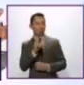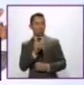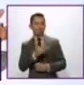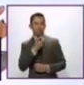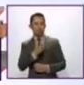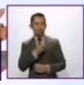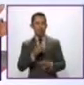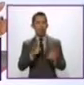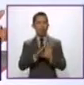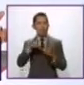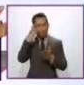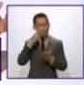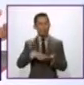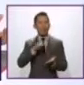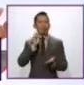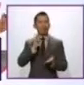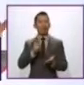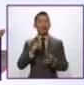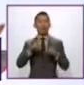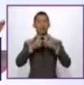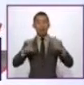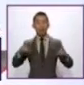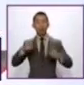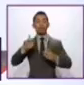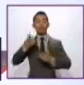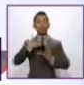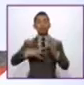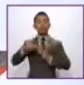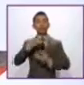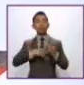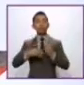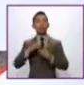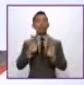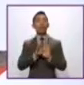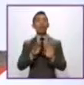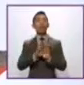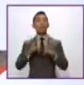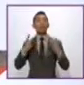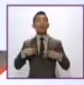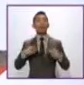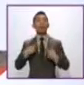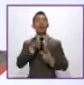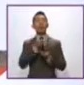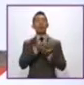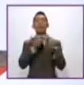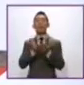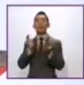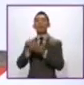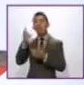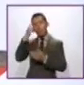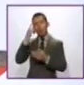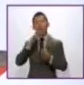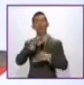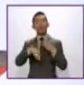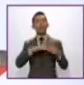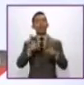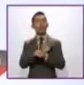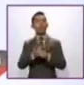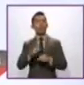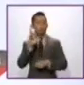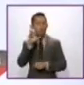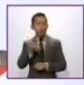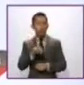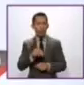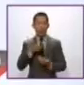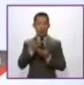pensar que quitar el verdadero desarrollo económico y regalarle el dinero a los ciudadanos nos va a traer beneficios para Querétaro? Querétaro es